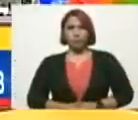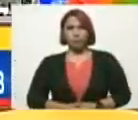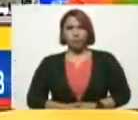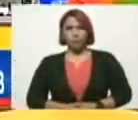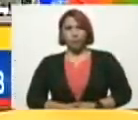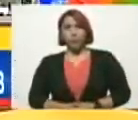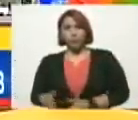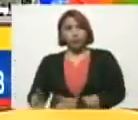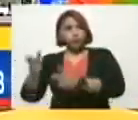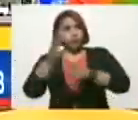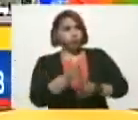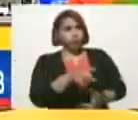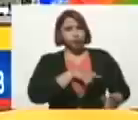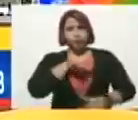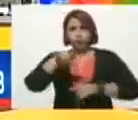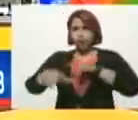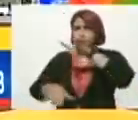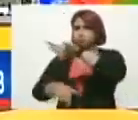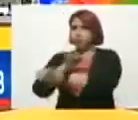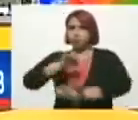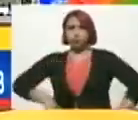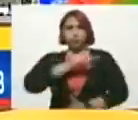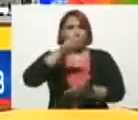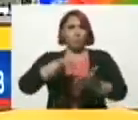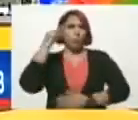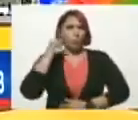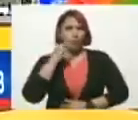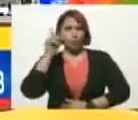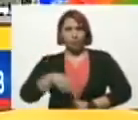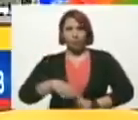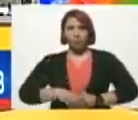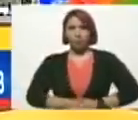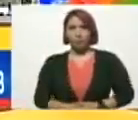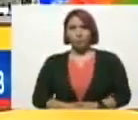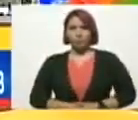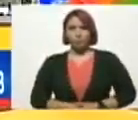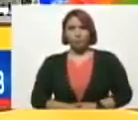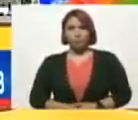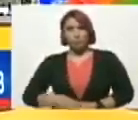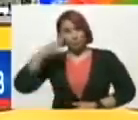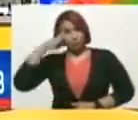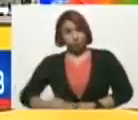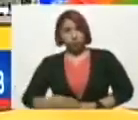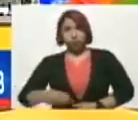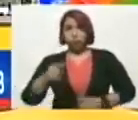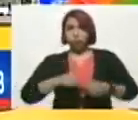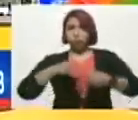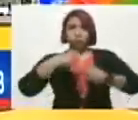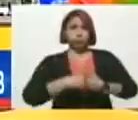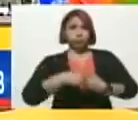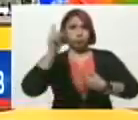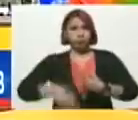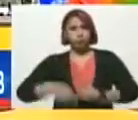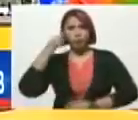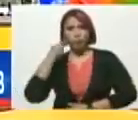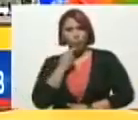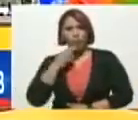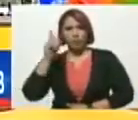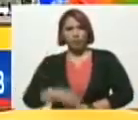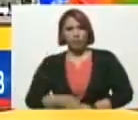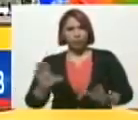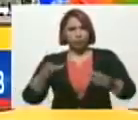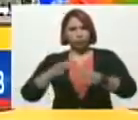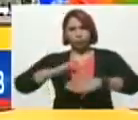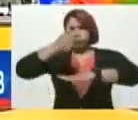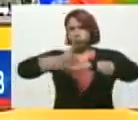Armada, Aviación, Guardia Nacional Bolivariana, Milicia Nacional Bolivariana, el comandante de